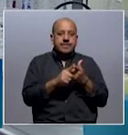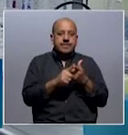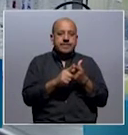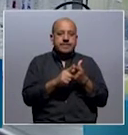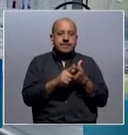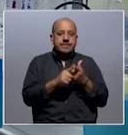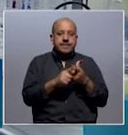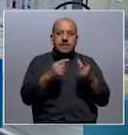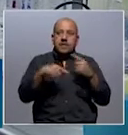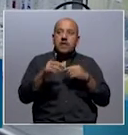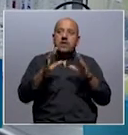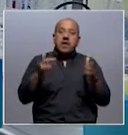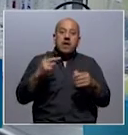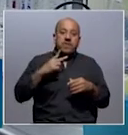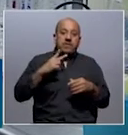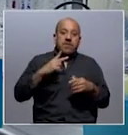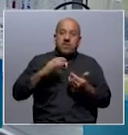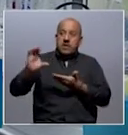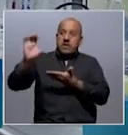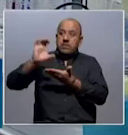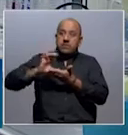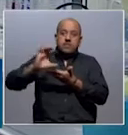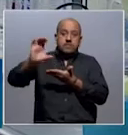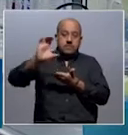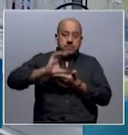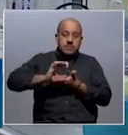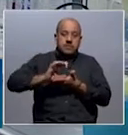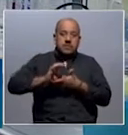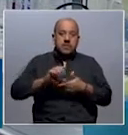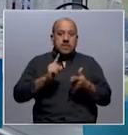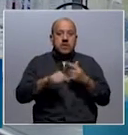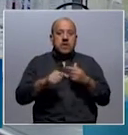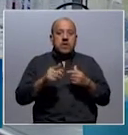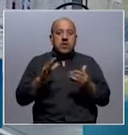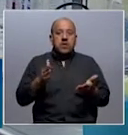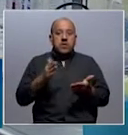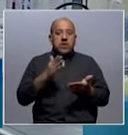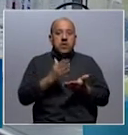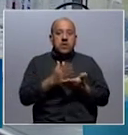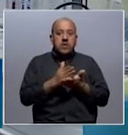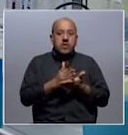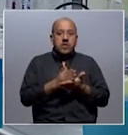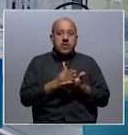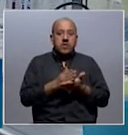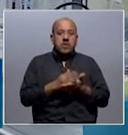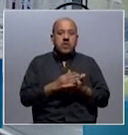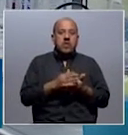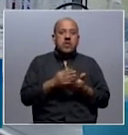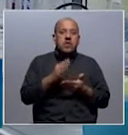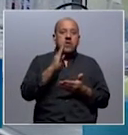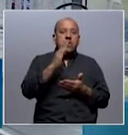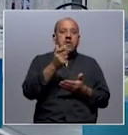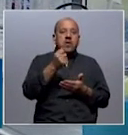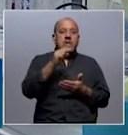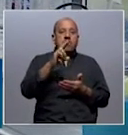a potenciales inversores privados con la colaboración de paul el bears que es